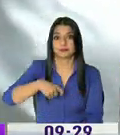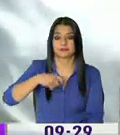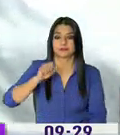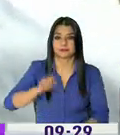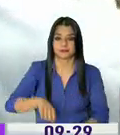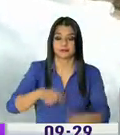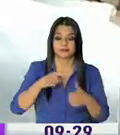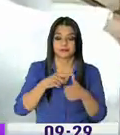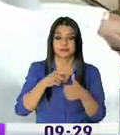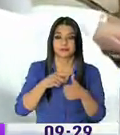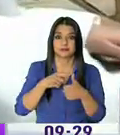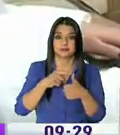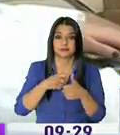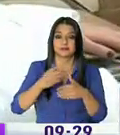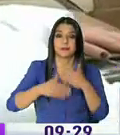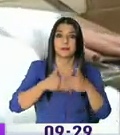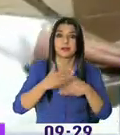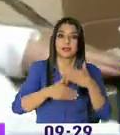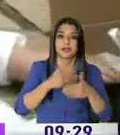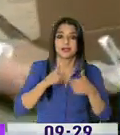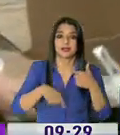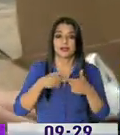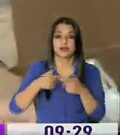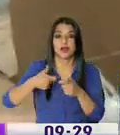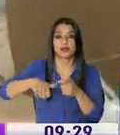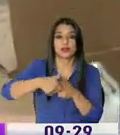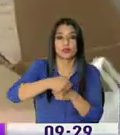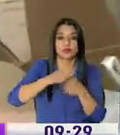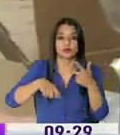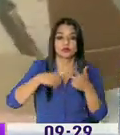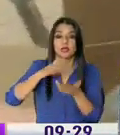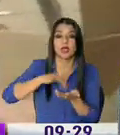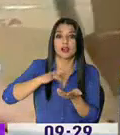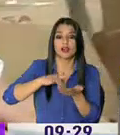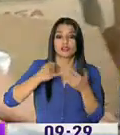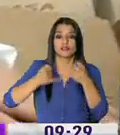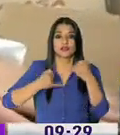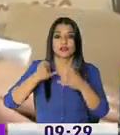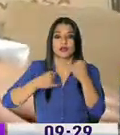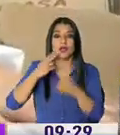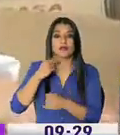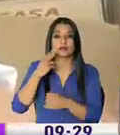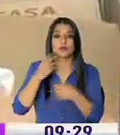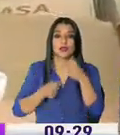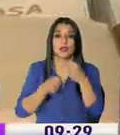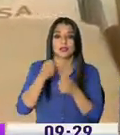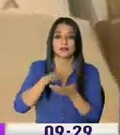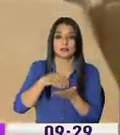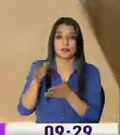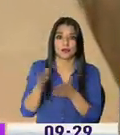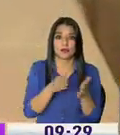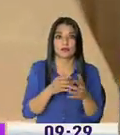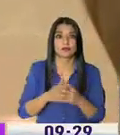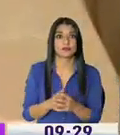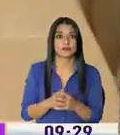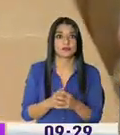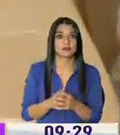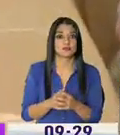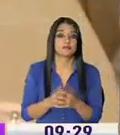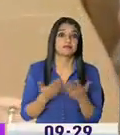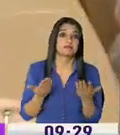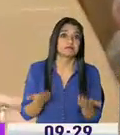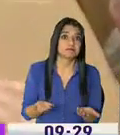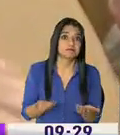Tenemos aquí lo que es papel higiénico, tenemos latas de atún, arroz, fideos, azúcar y leche, que de alguna manera, como vuelvo y lo